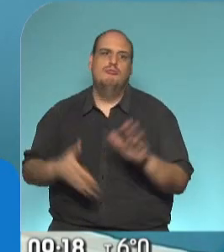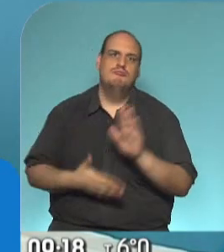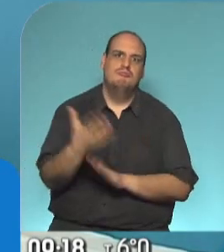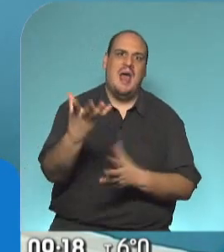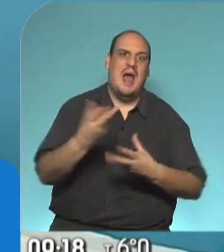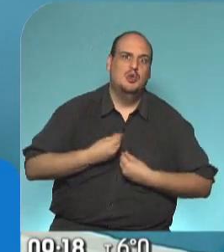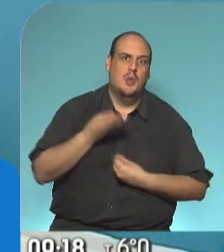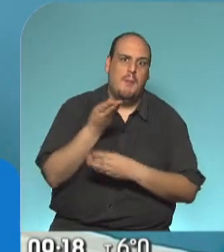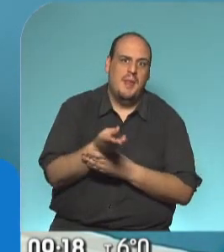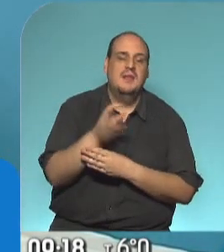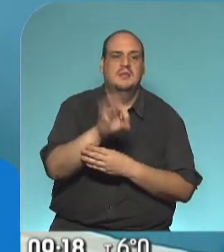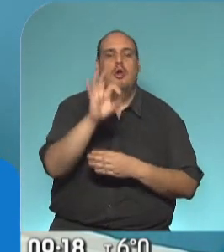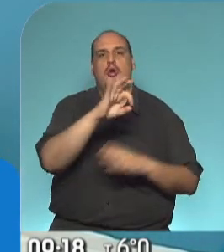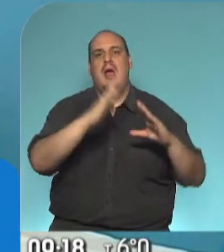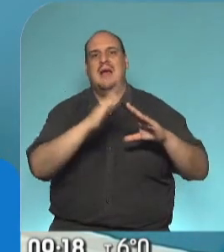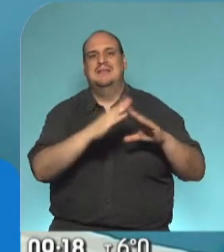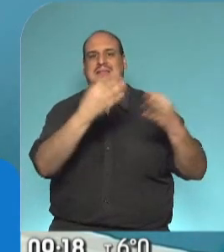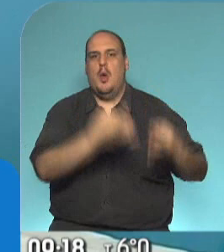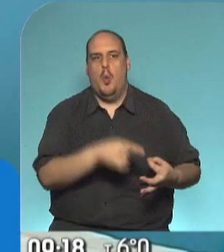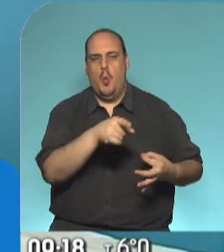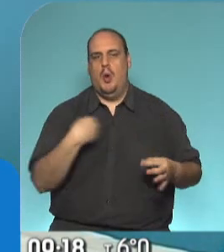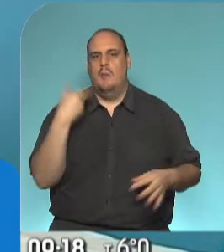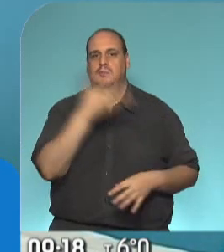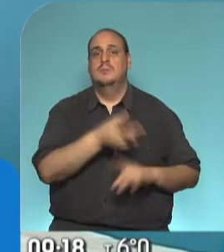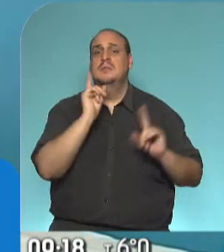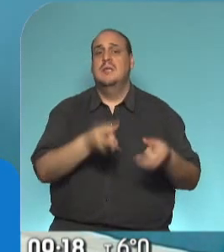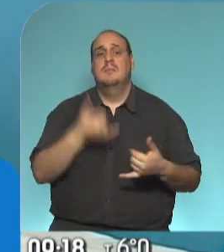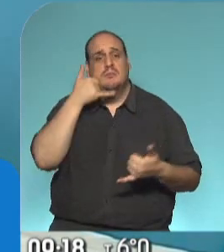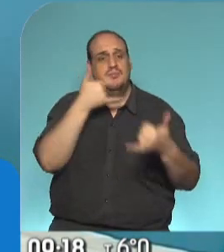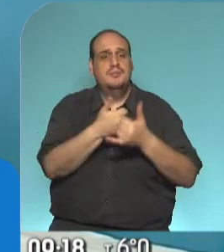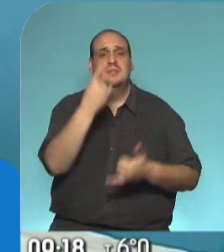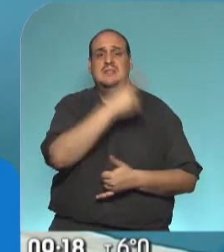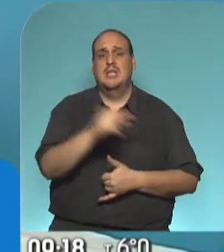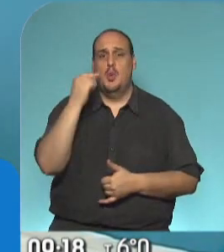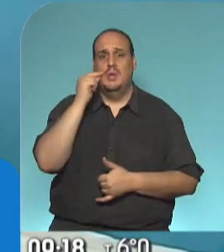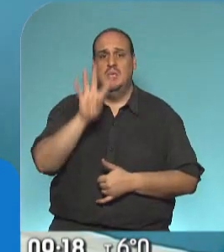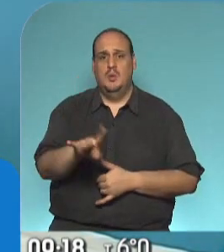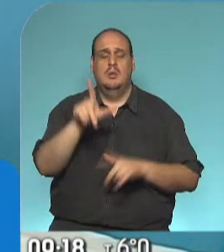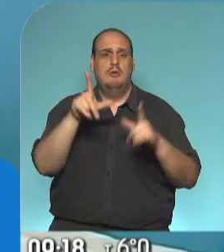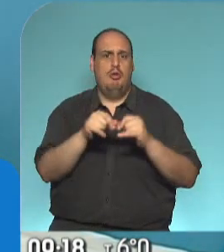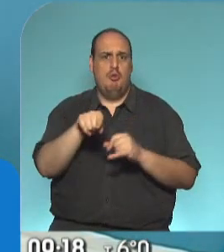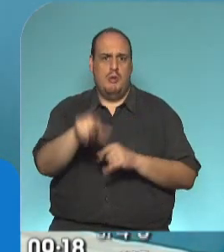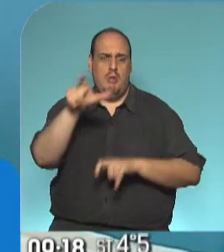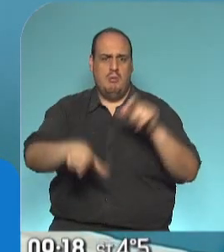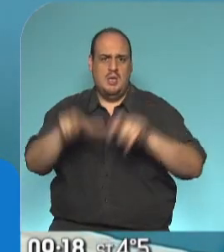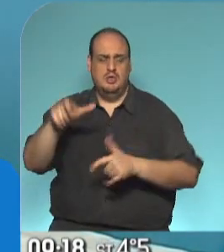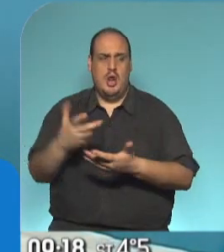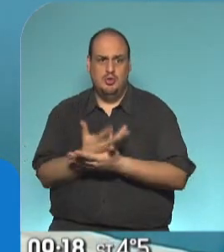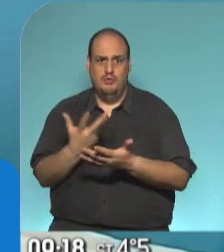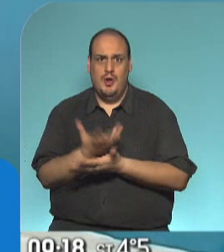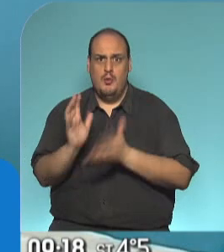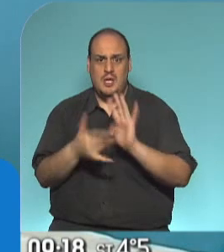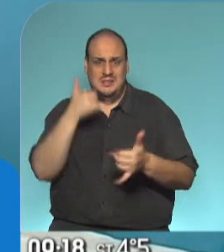ayuda, llegar a un hogar de protección integral. También el 144, que es la línea donde tienen que llamar para pedir ayuda,